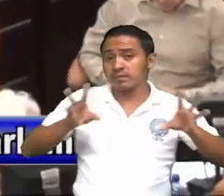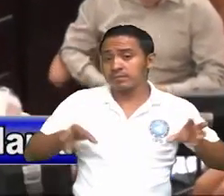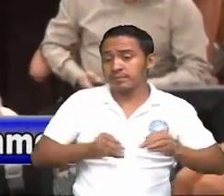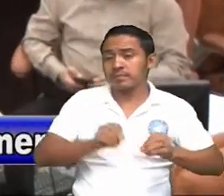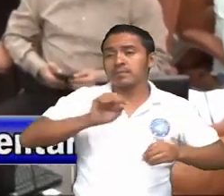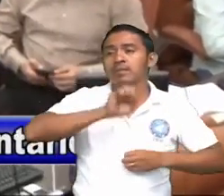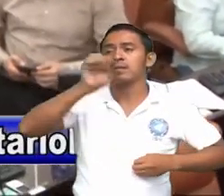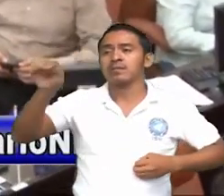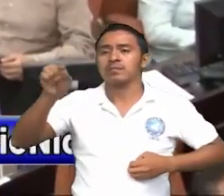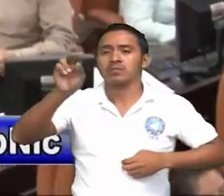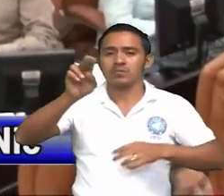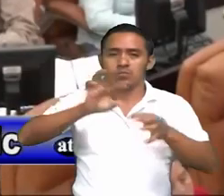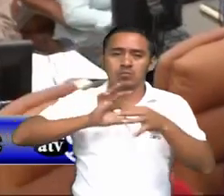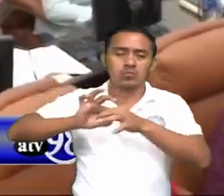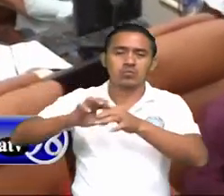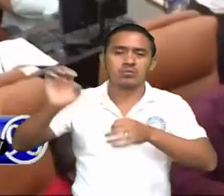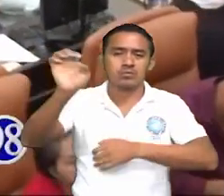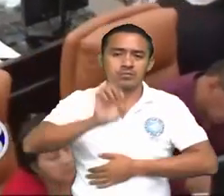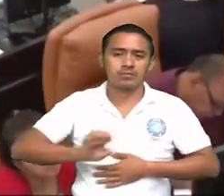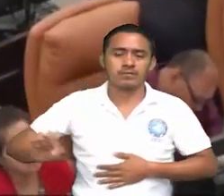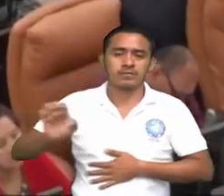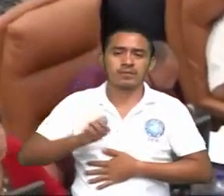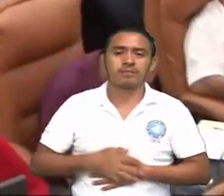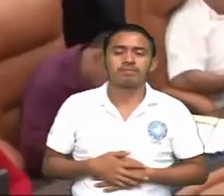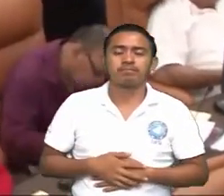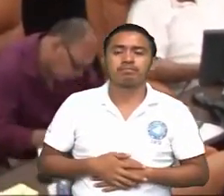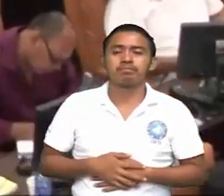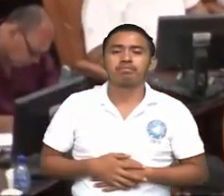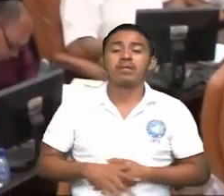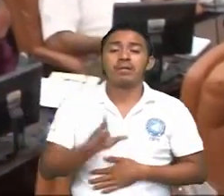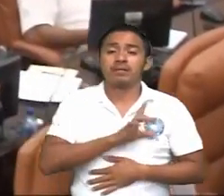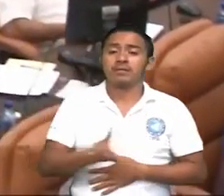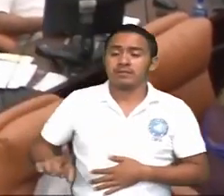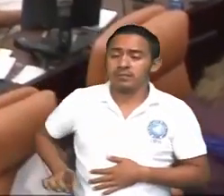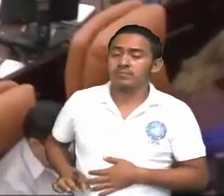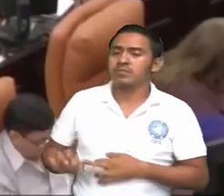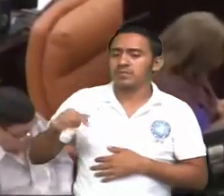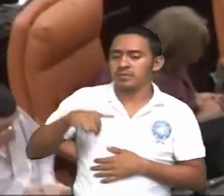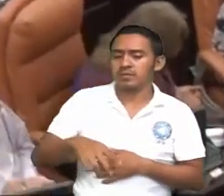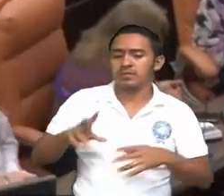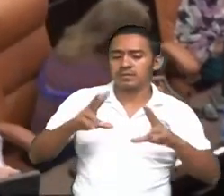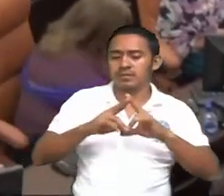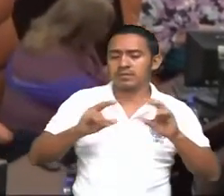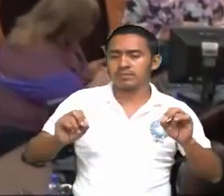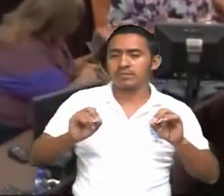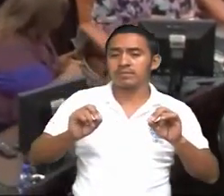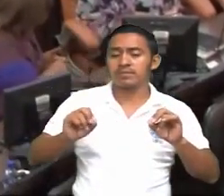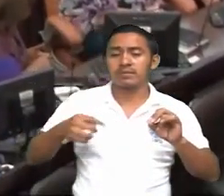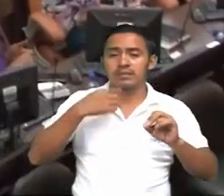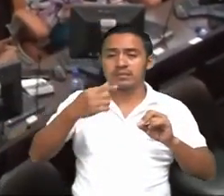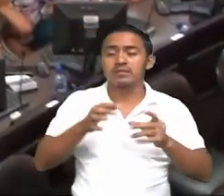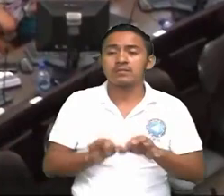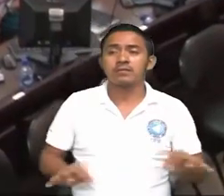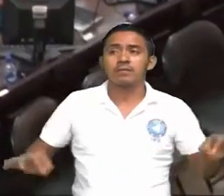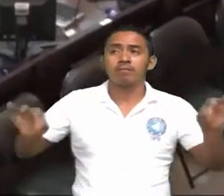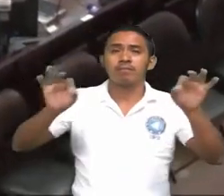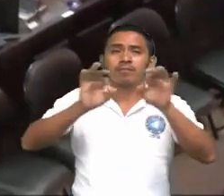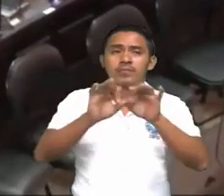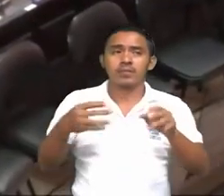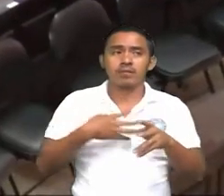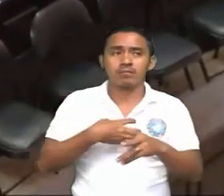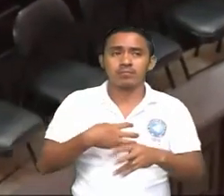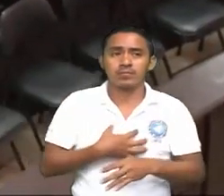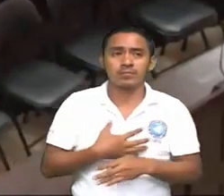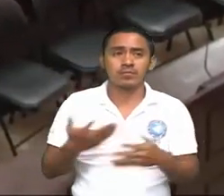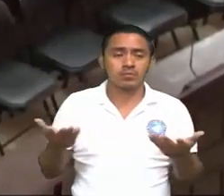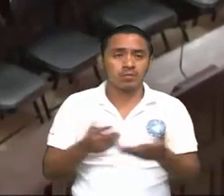la Unión Europea. El acuerdo, según los diputados ante el Parlamento nicaragüense, es de vital importancia tras la salida de Gran